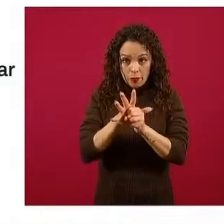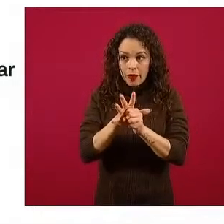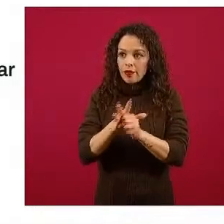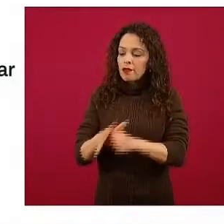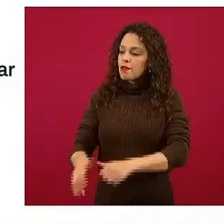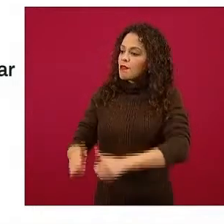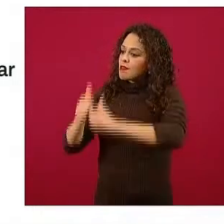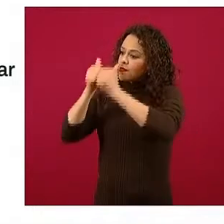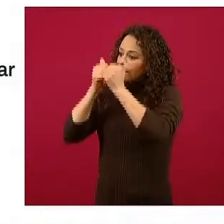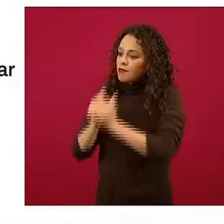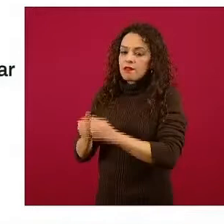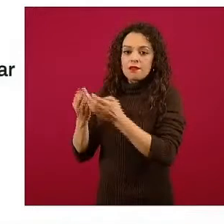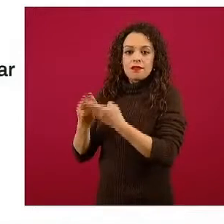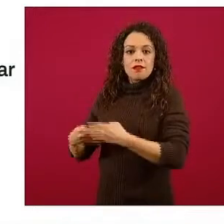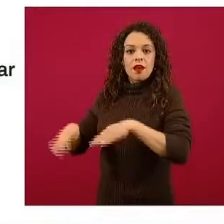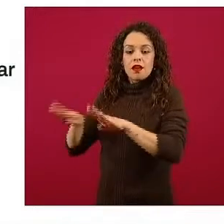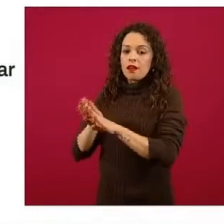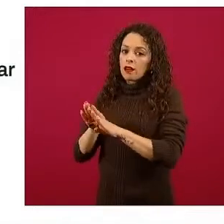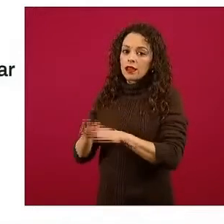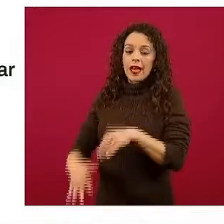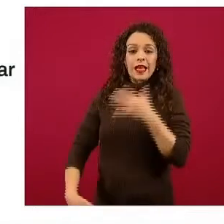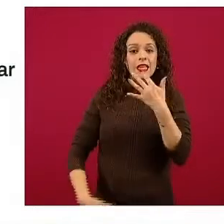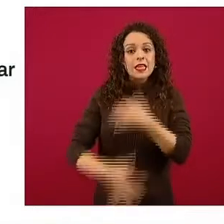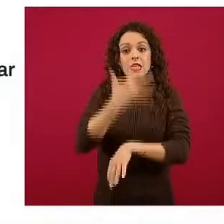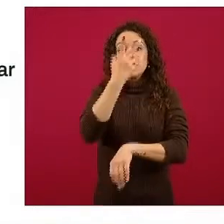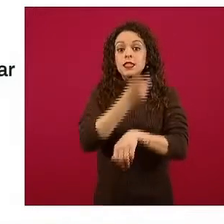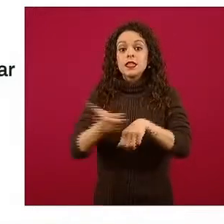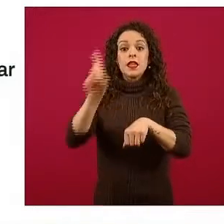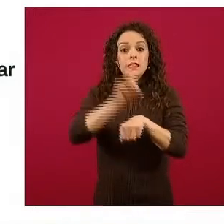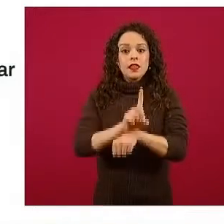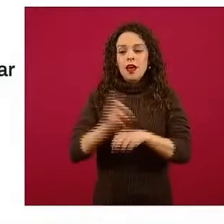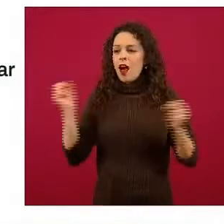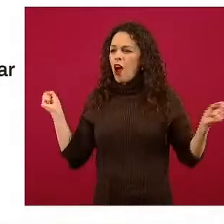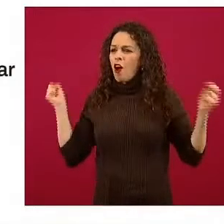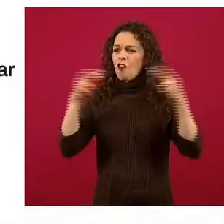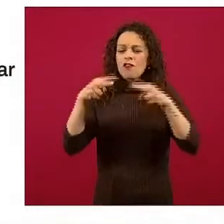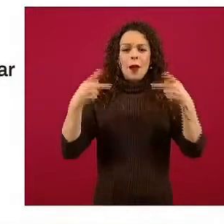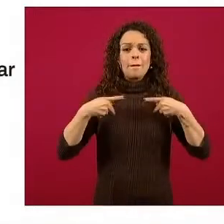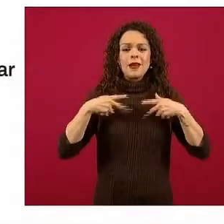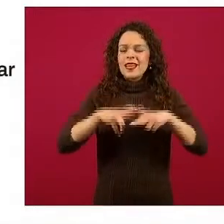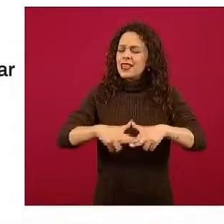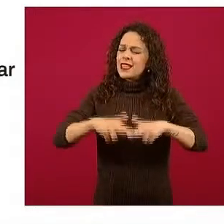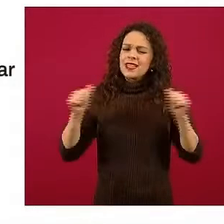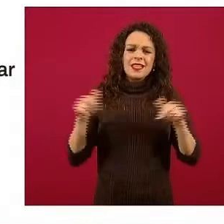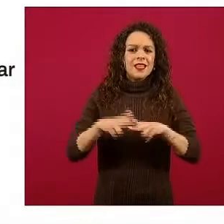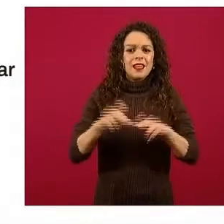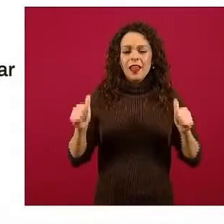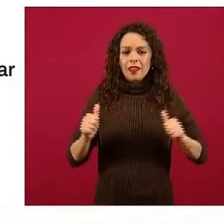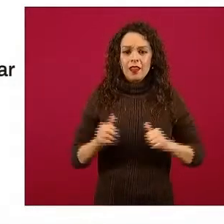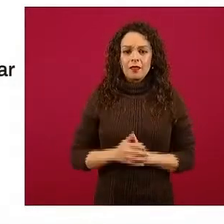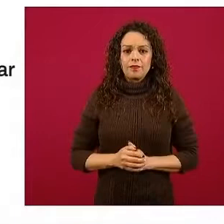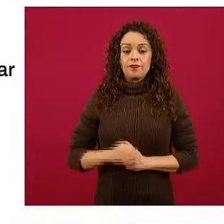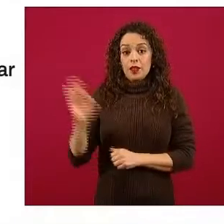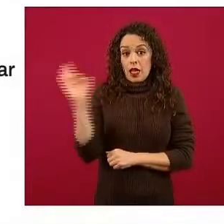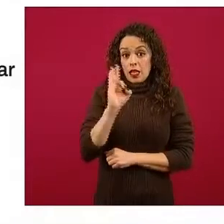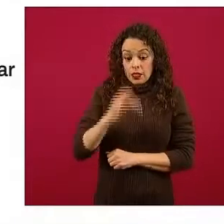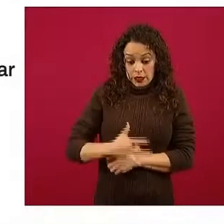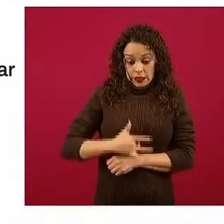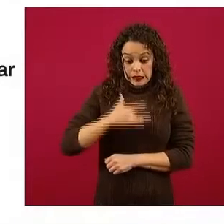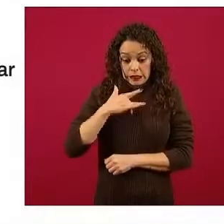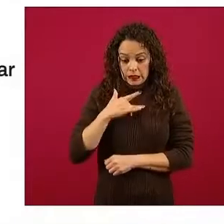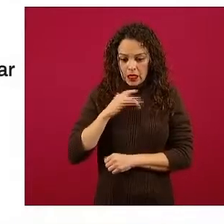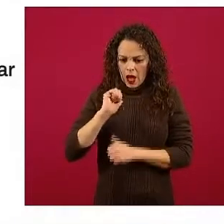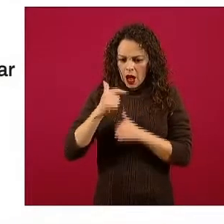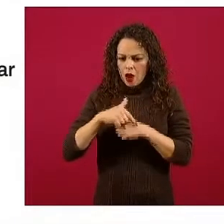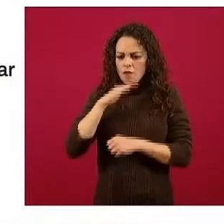15 días completos. Aíslate, no veas a nadie. Si tienes síntomas